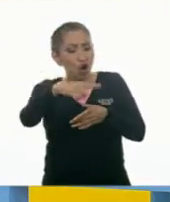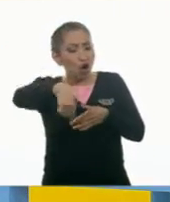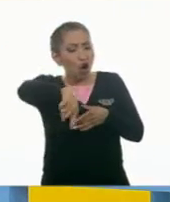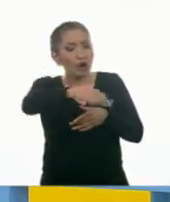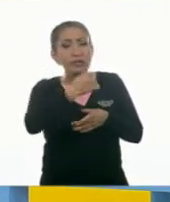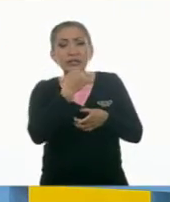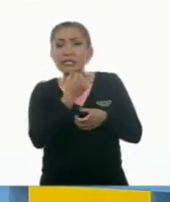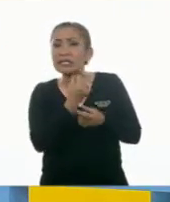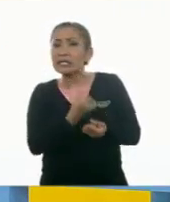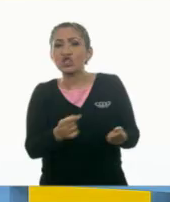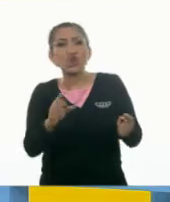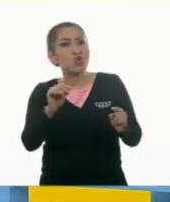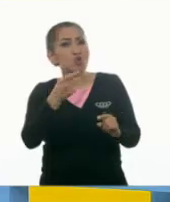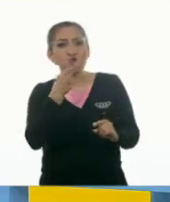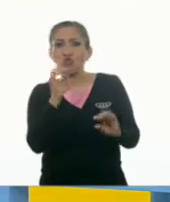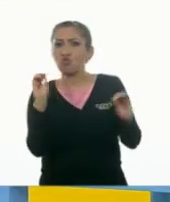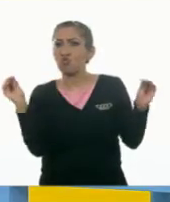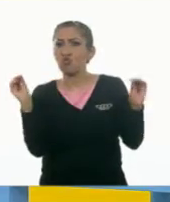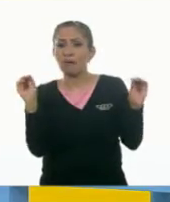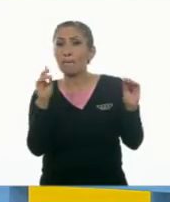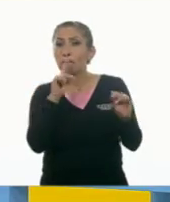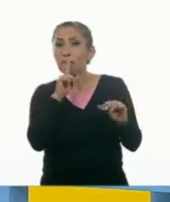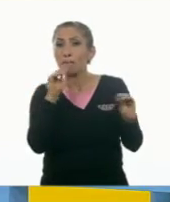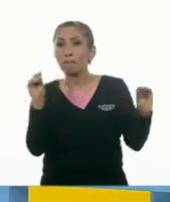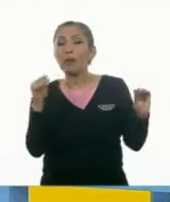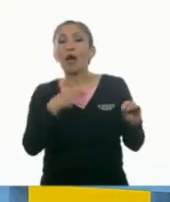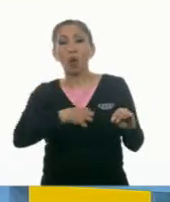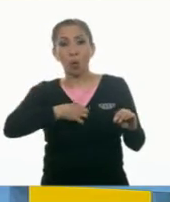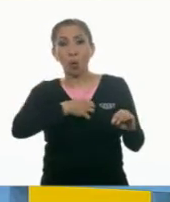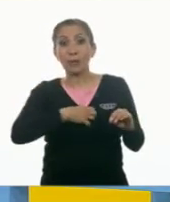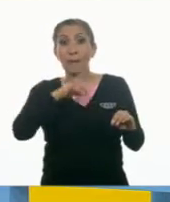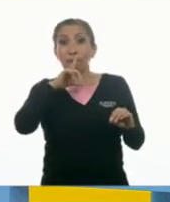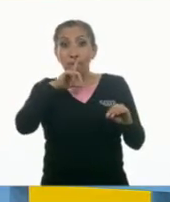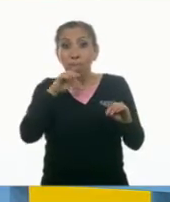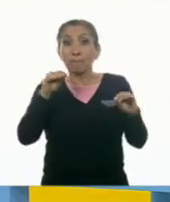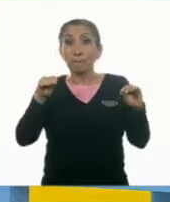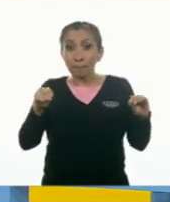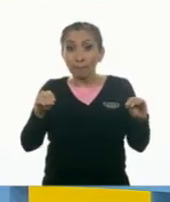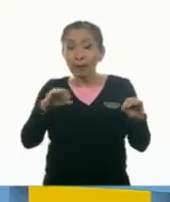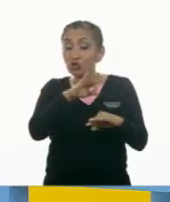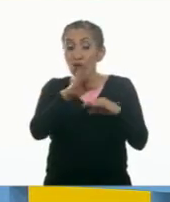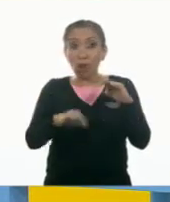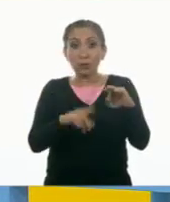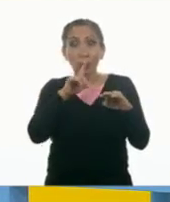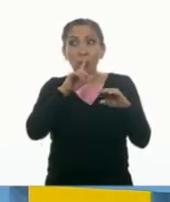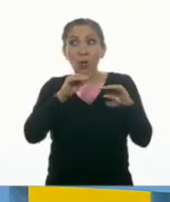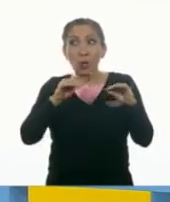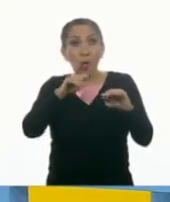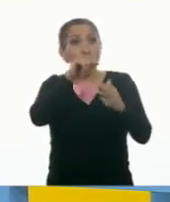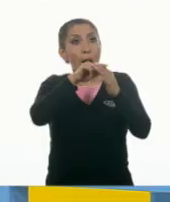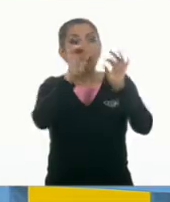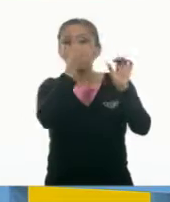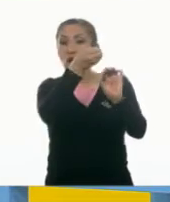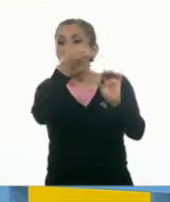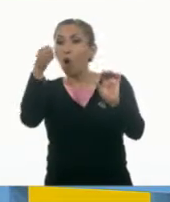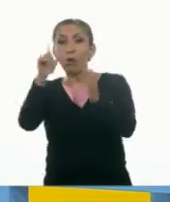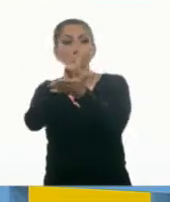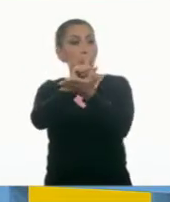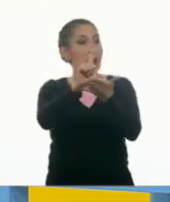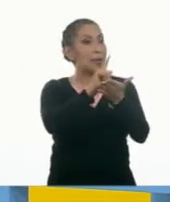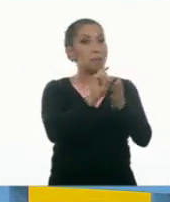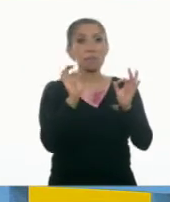niños que no están hablando. Están contentos y callados. Todo está en su lugar y